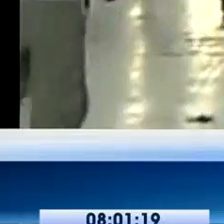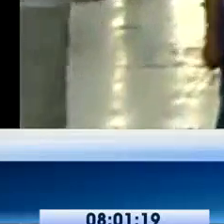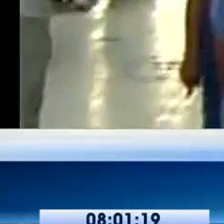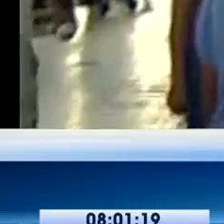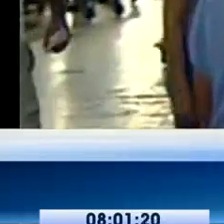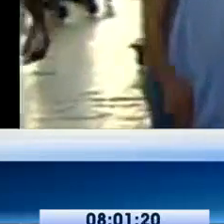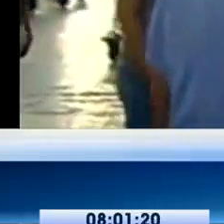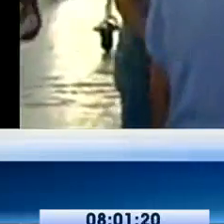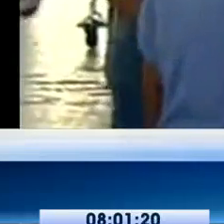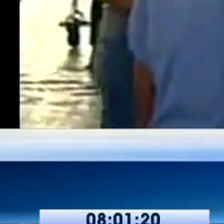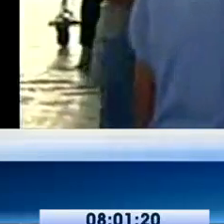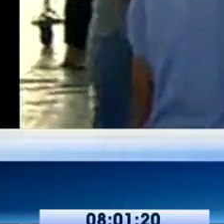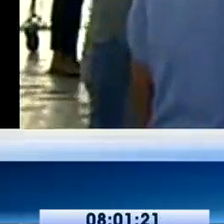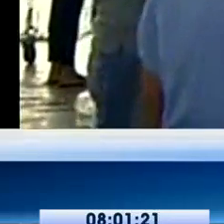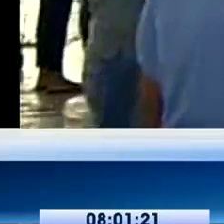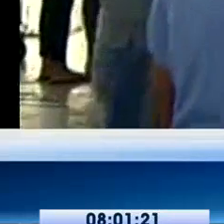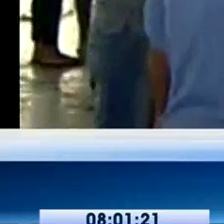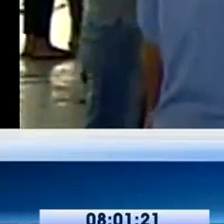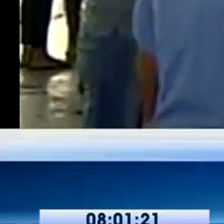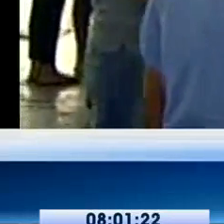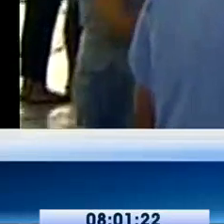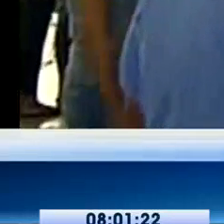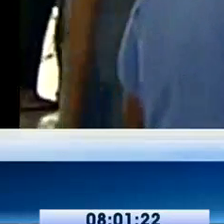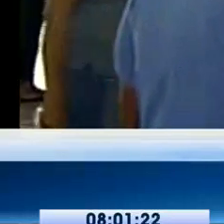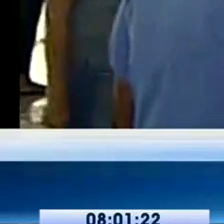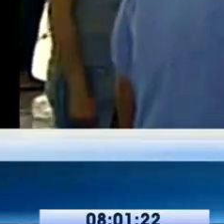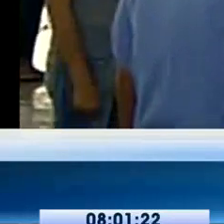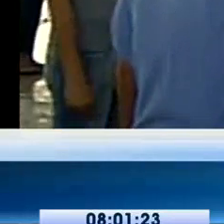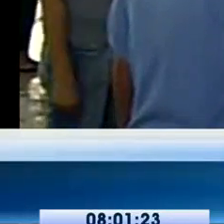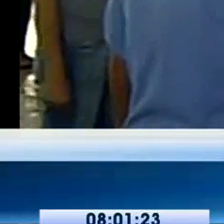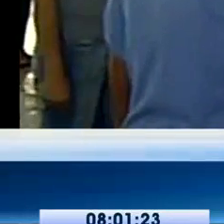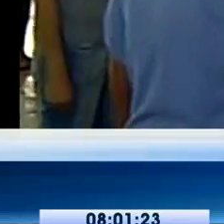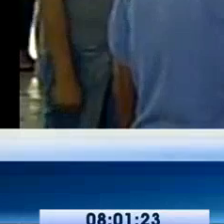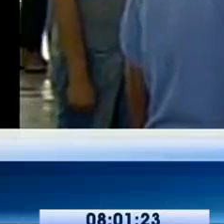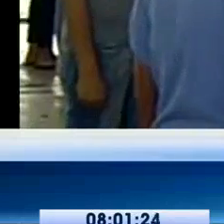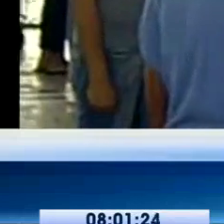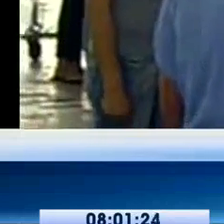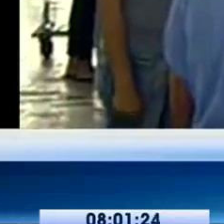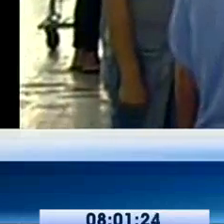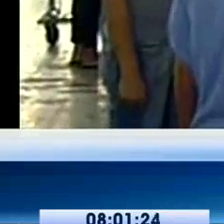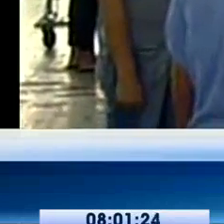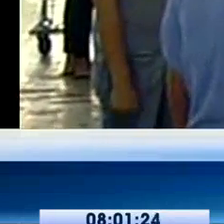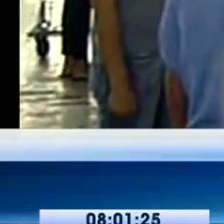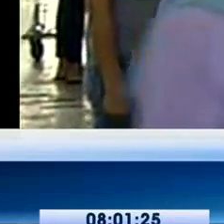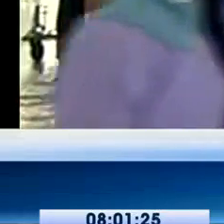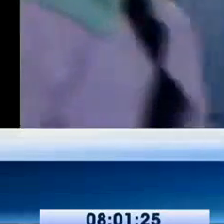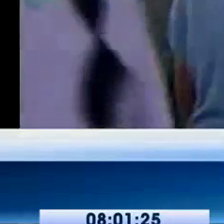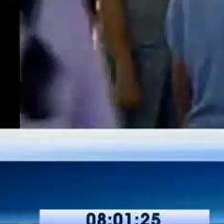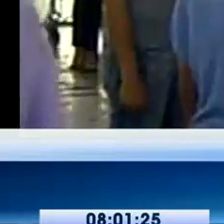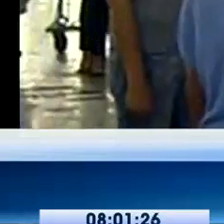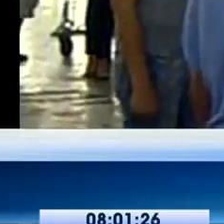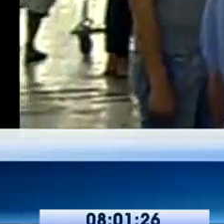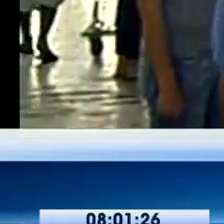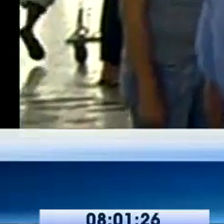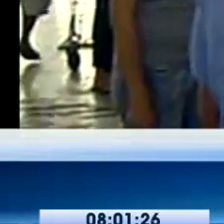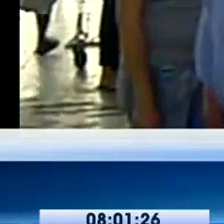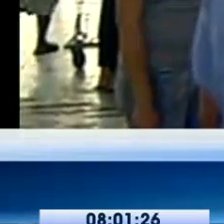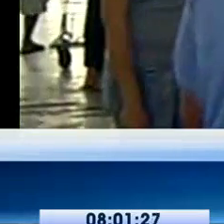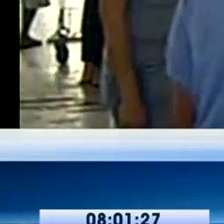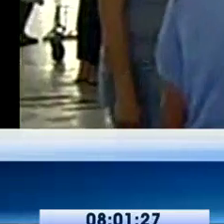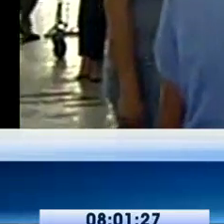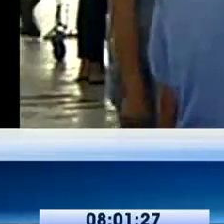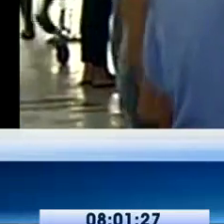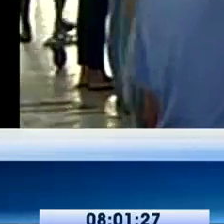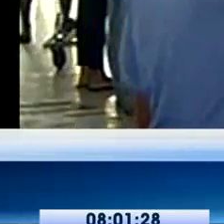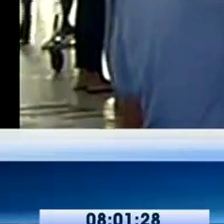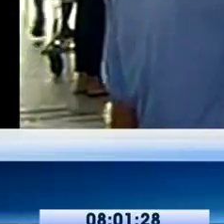que se aparentan que venden gallinas criollas y de esta manera obviamente perjudican el bolsillo de los